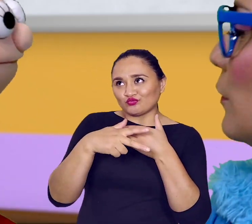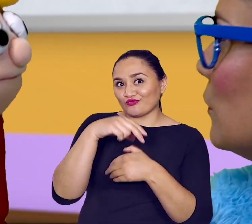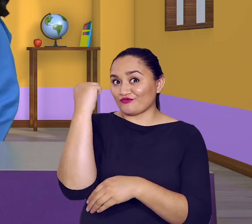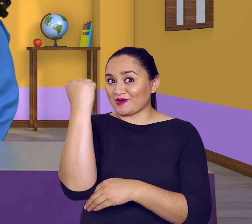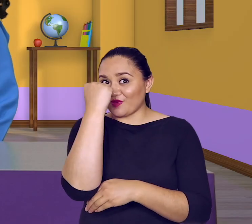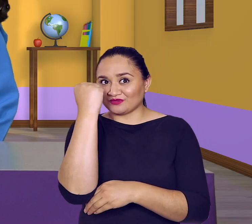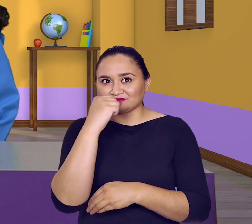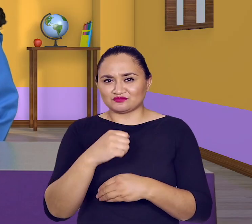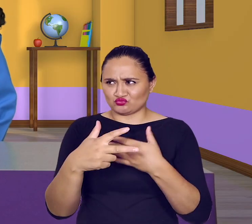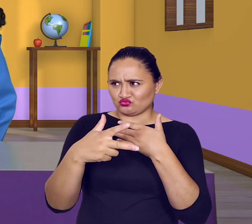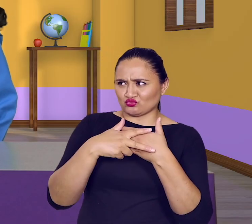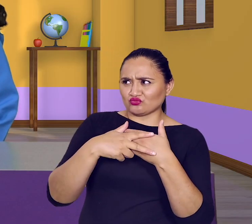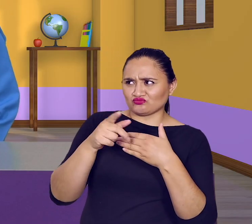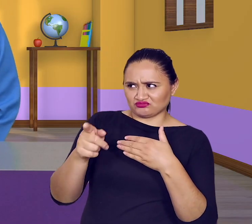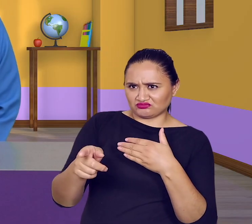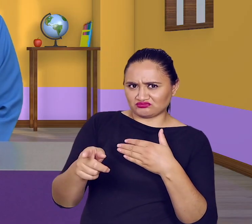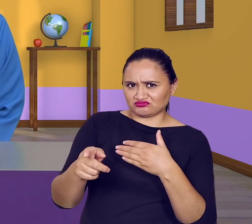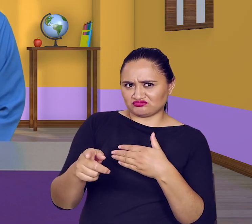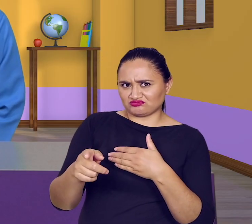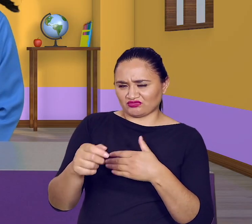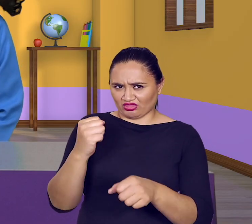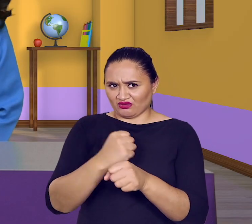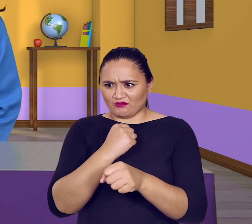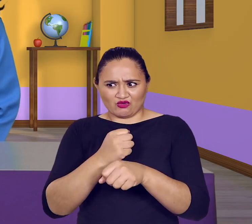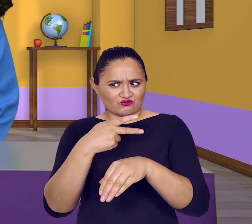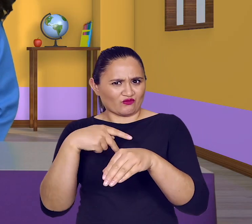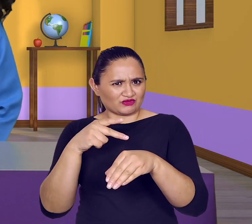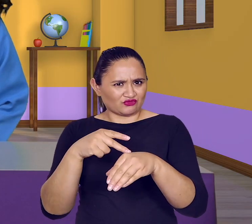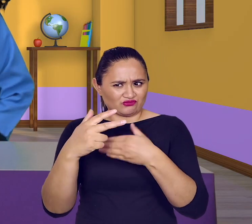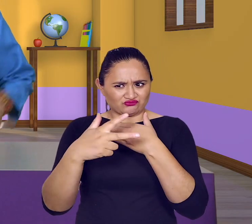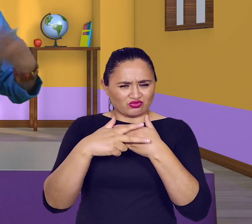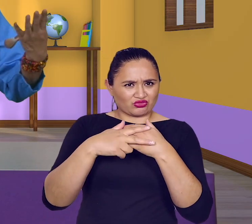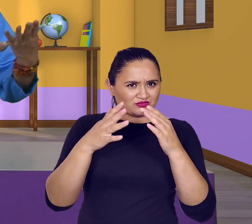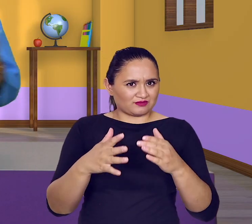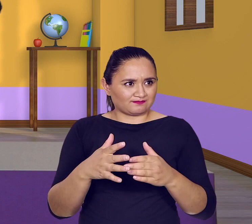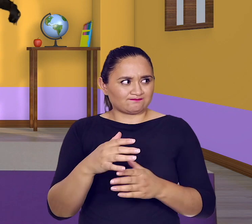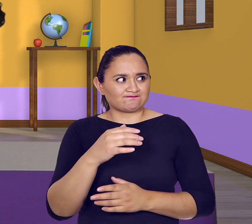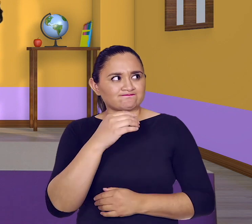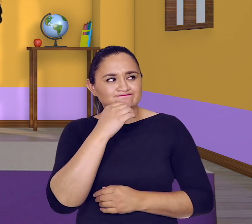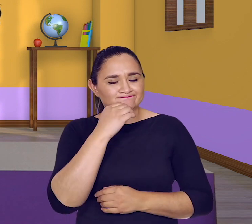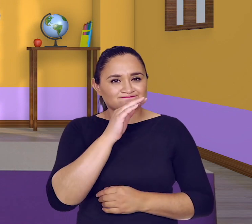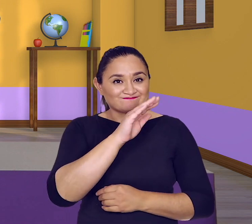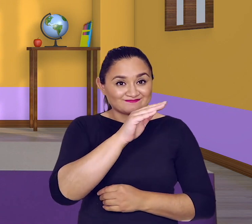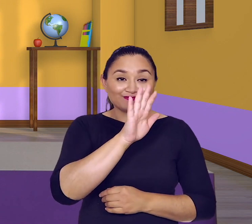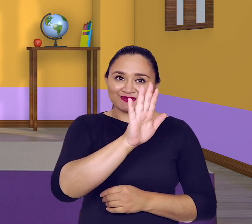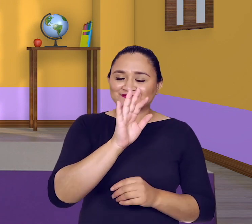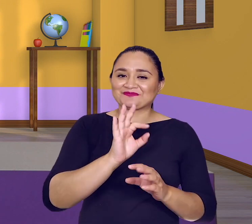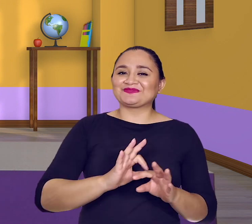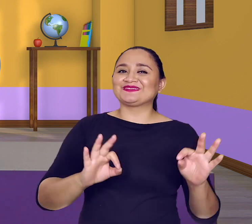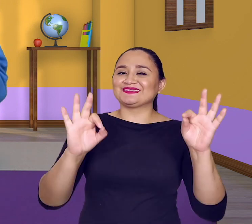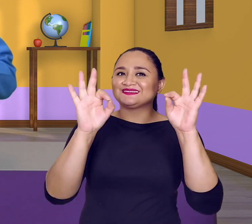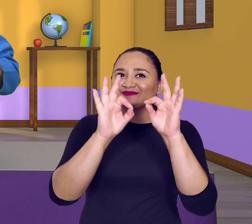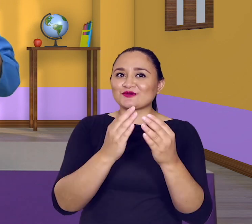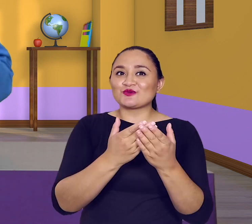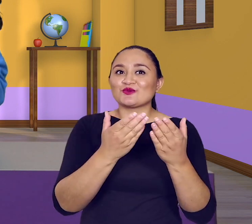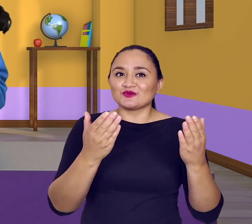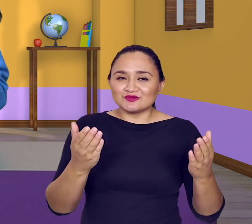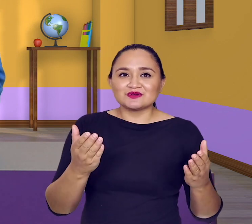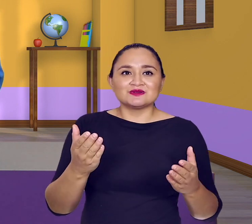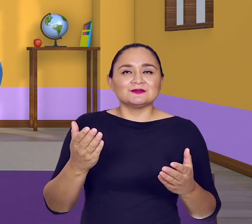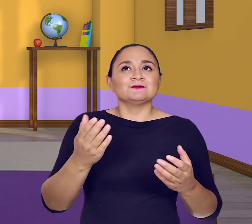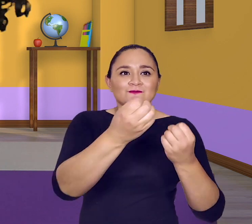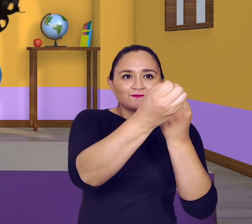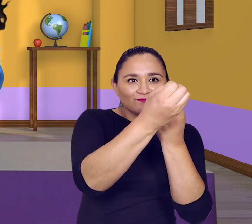en youtube es una profesión claudia hacer eso mira lo importante es que consigas